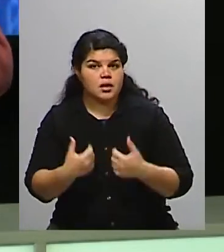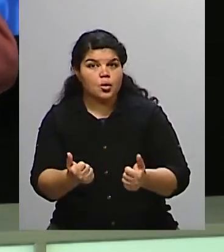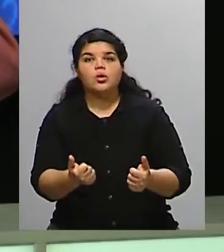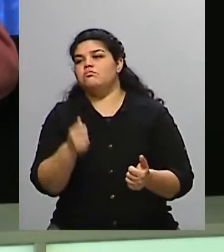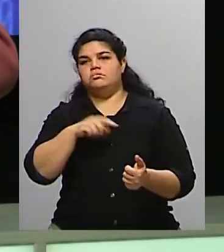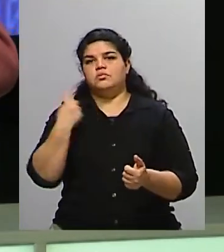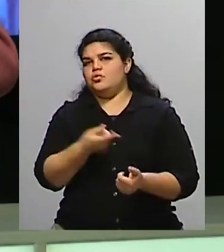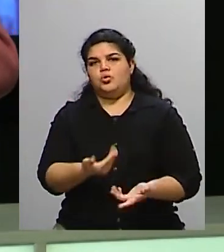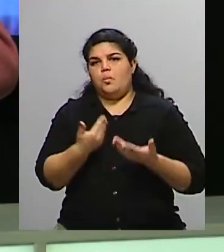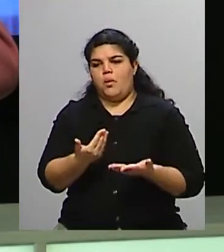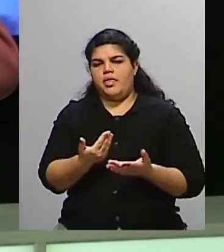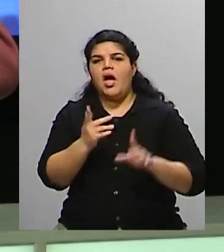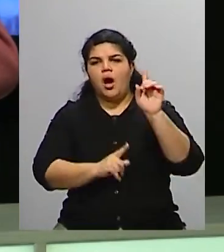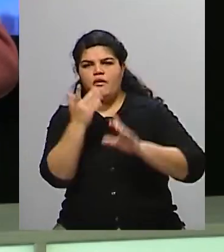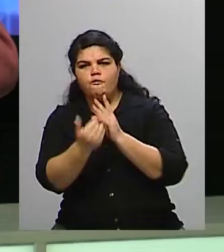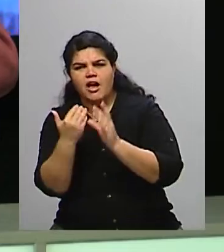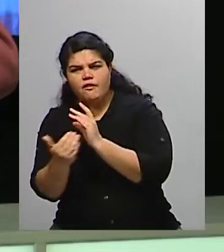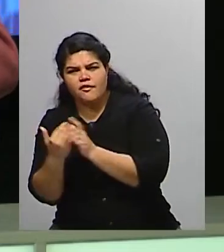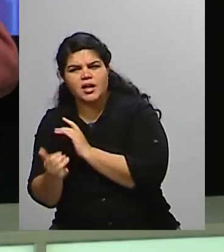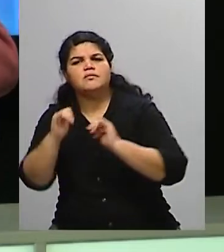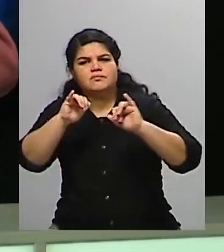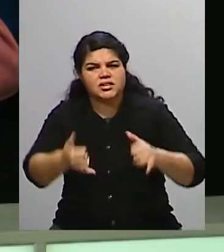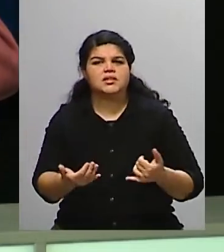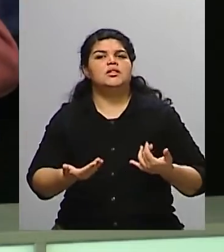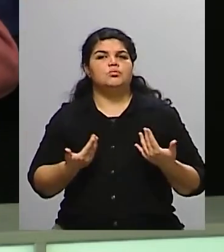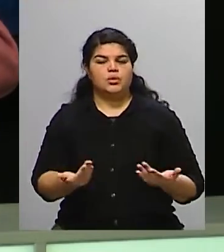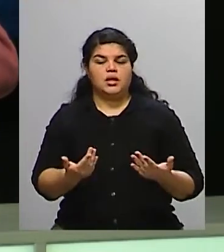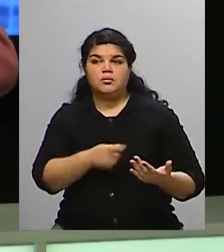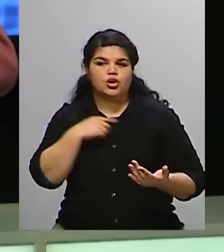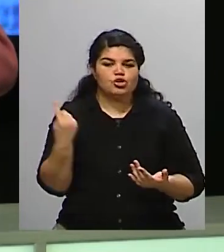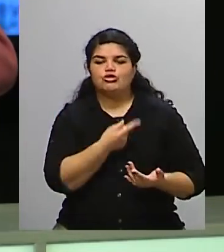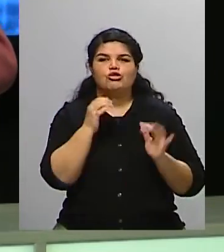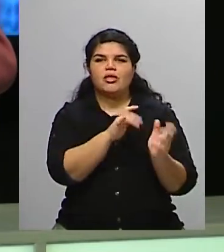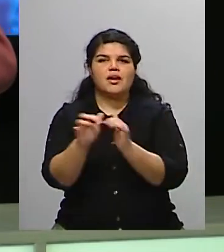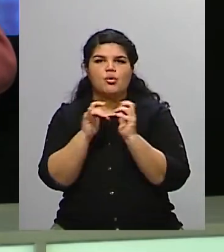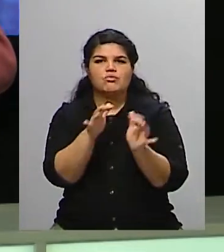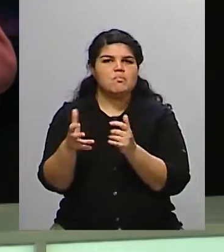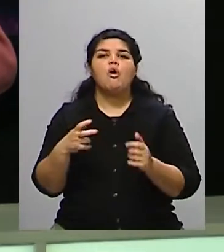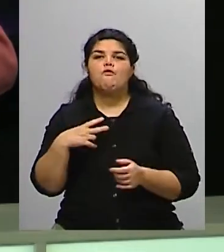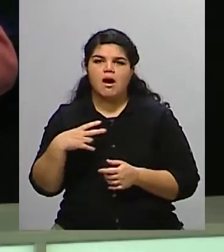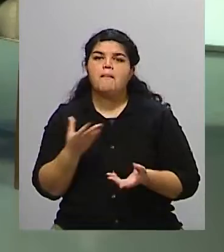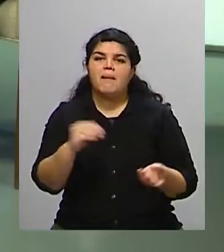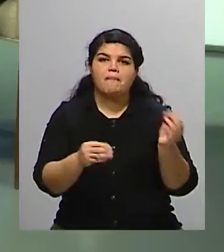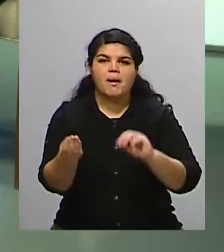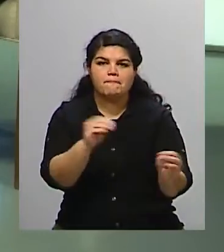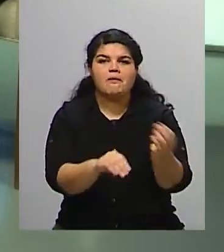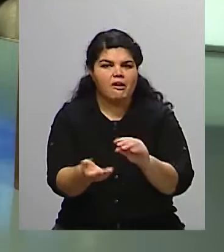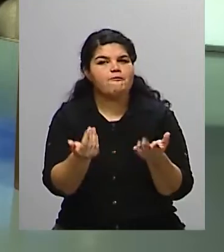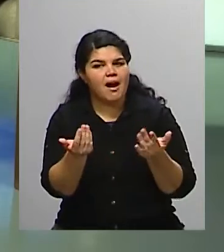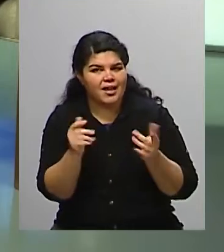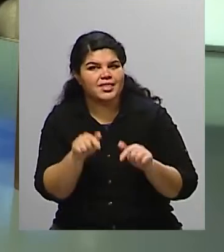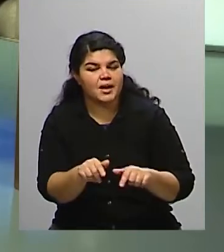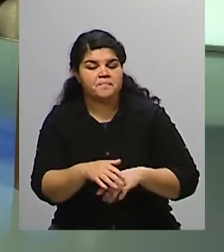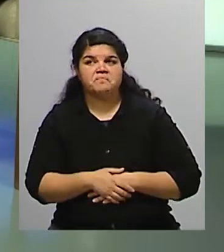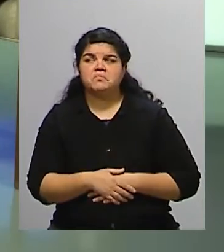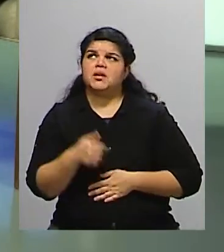Con muchísimos errores, pero quizás no nos damos la discusión, por algo será que no nos damos esta discusión. Si uno pensaría, creo que los sistemas de salud todos